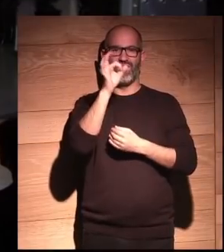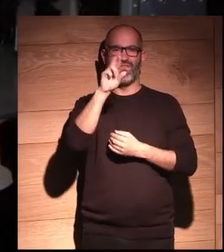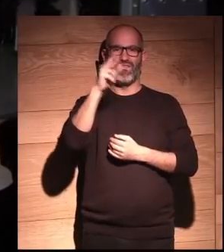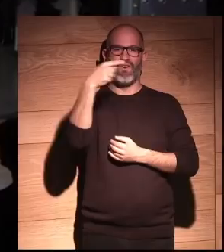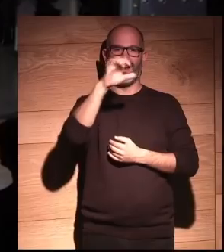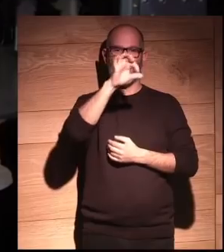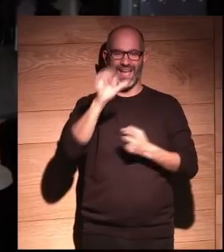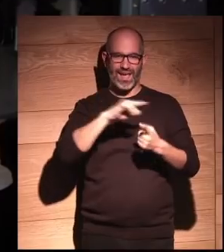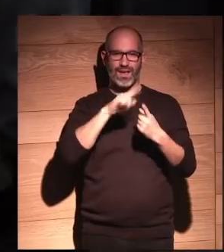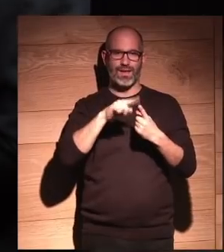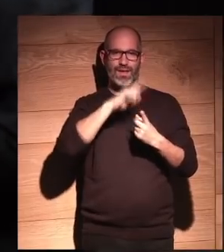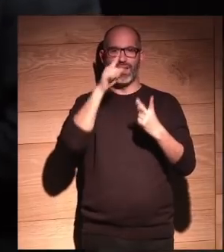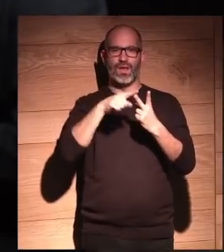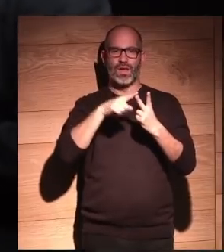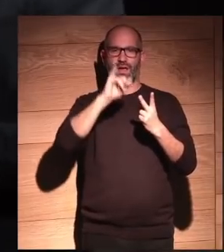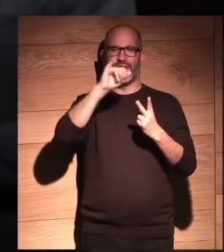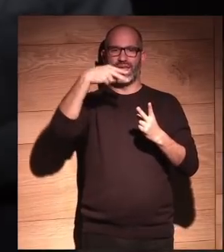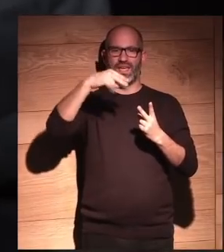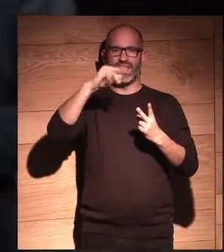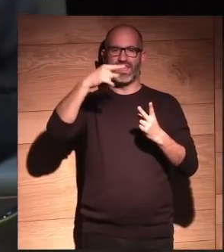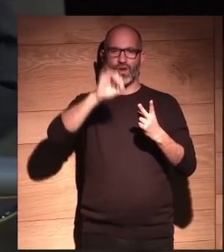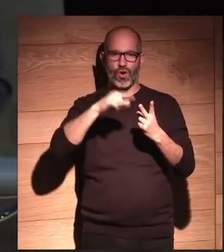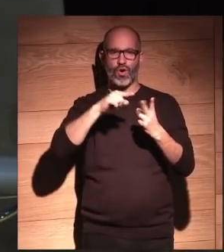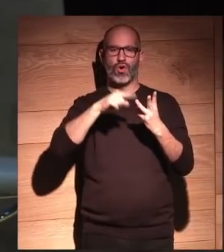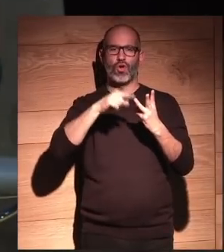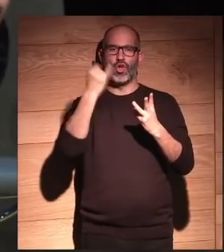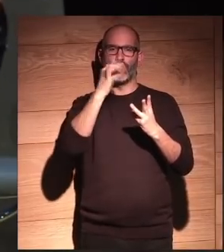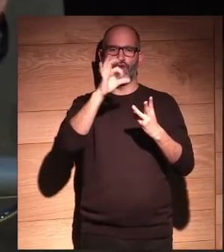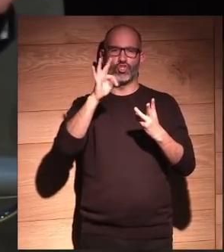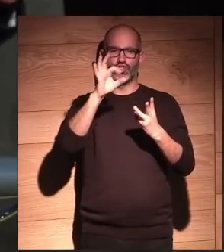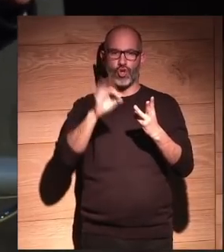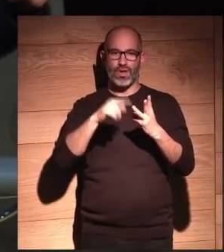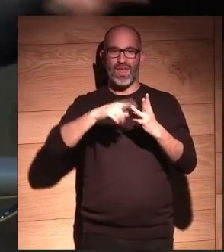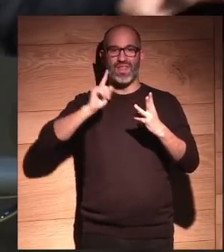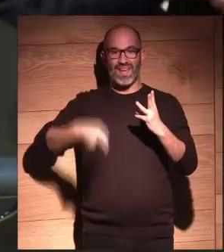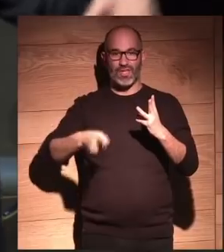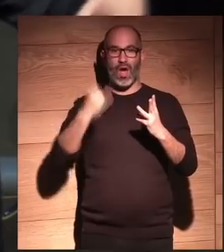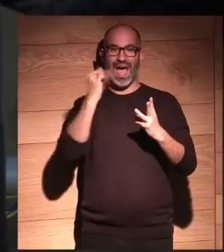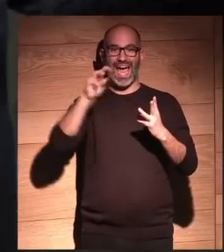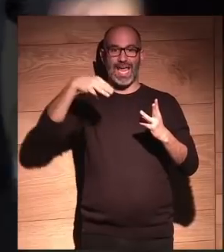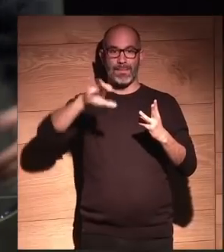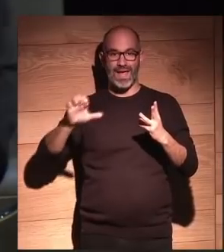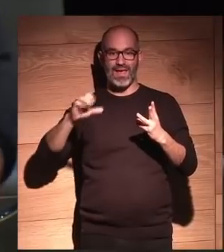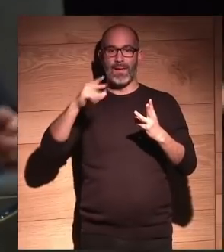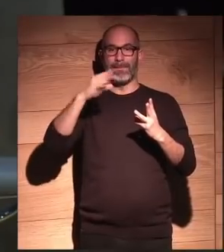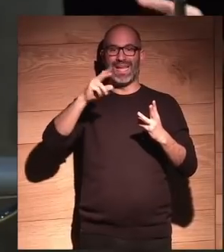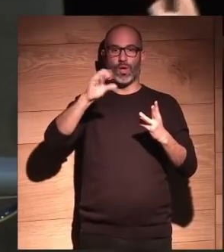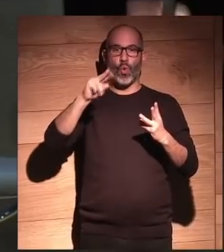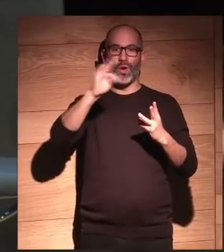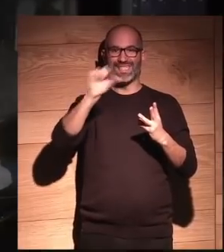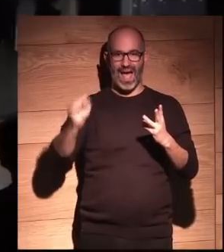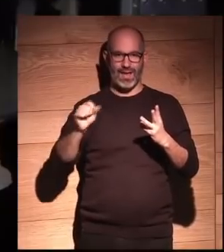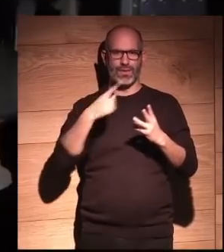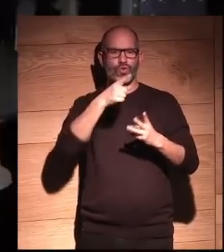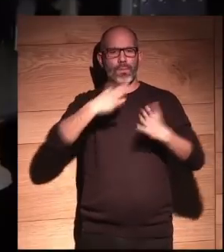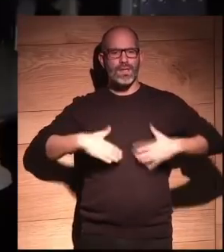Forges, con Íñigo, con Yosto y dirigidos por Jaime Azpilicueta, que pasaba por ahí, y digo, ven tú también. Pero dilo mejor, ¿cómo